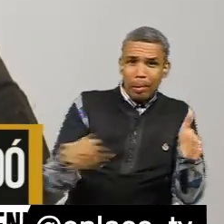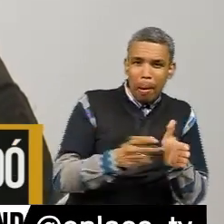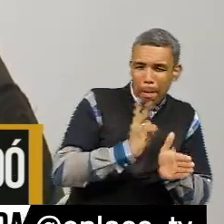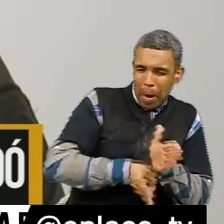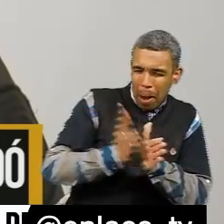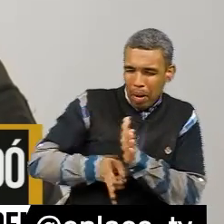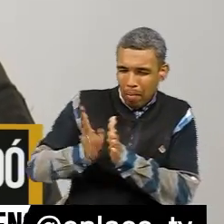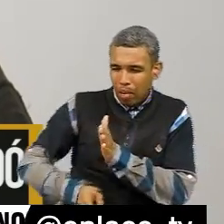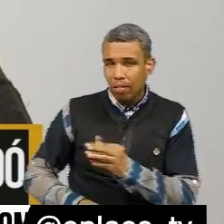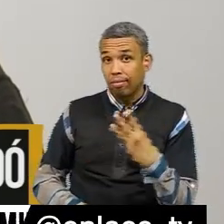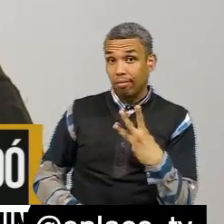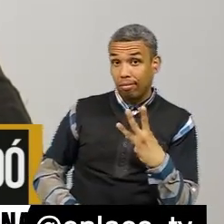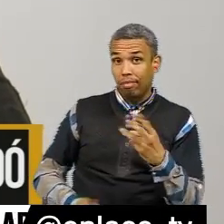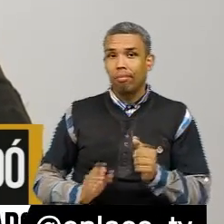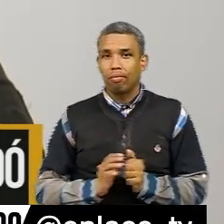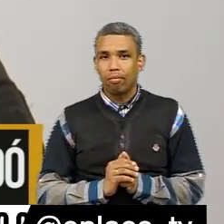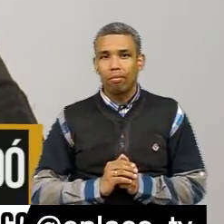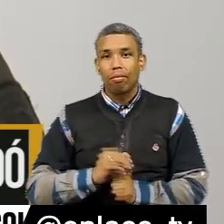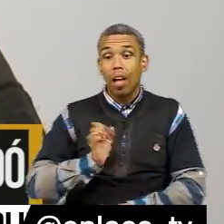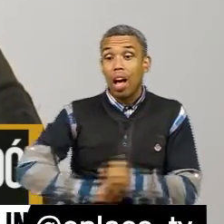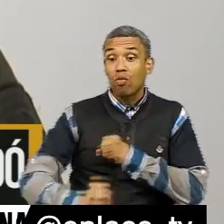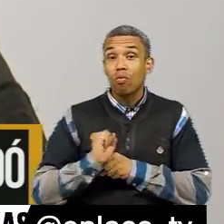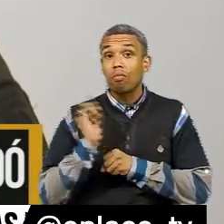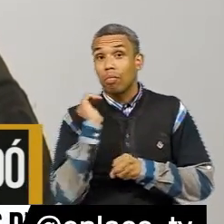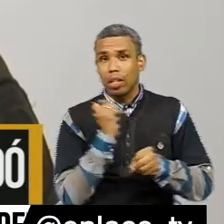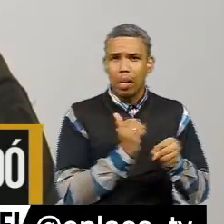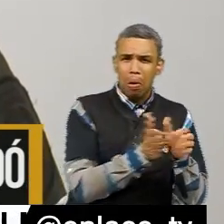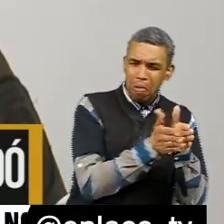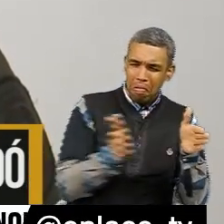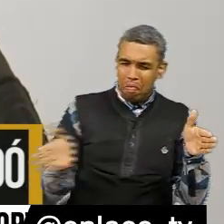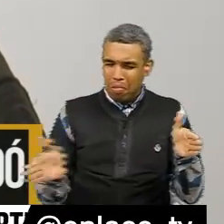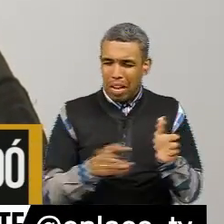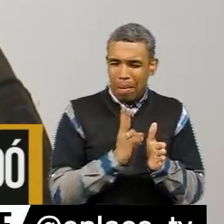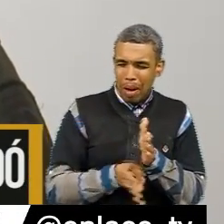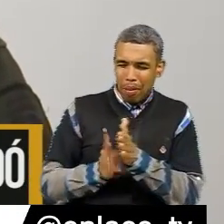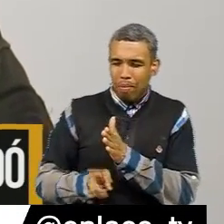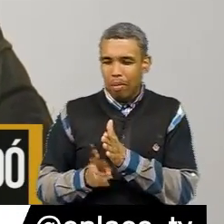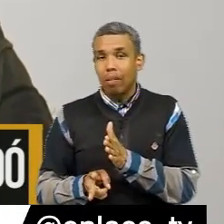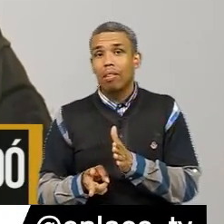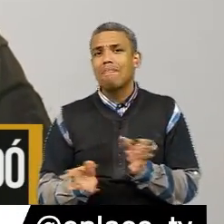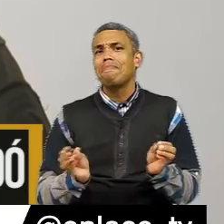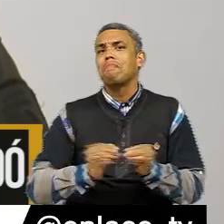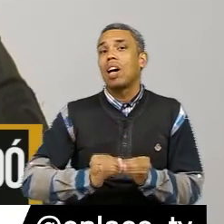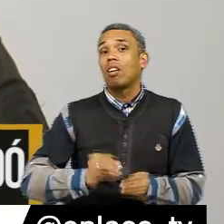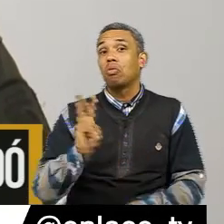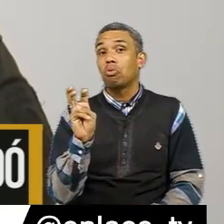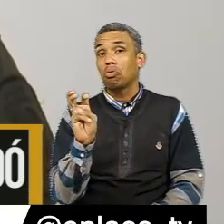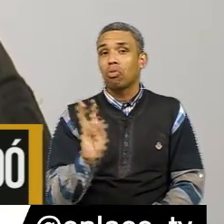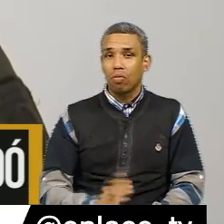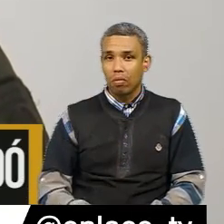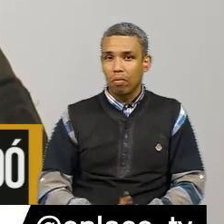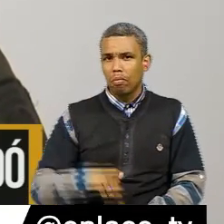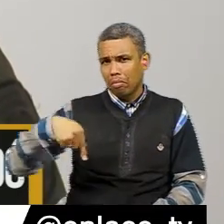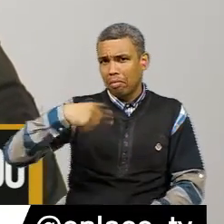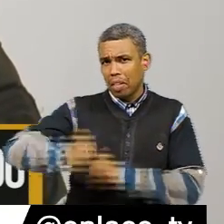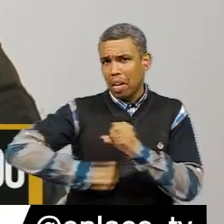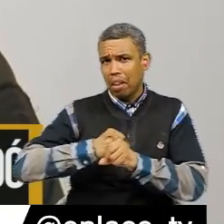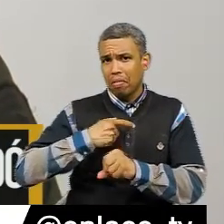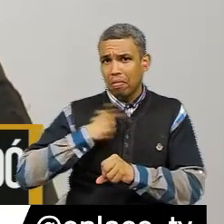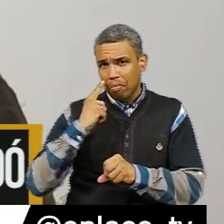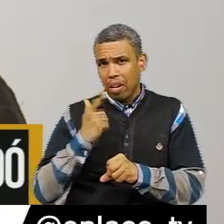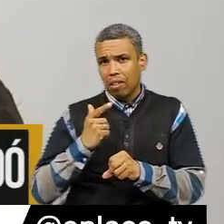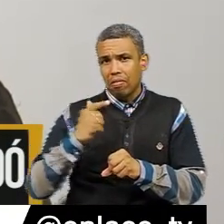que fueron 8 a la fecha de hoy, pues hay una reducción. También pues este es un hecho aislado, no es un